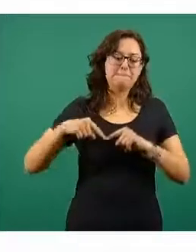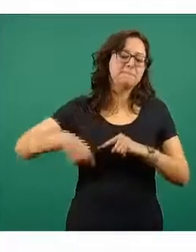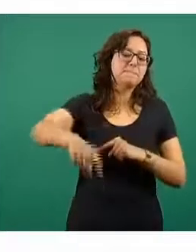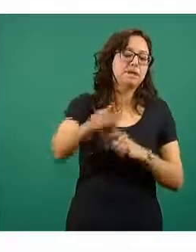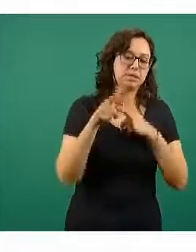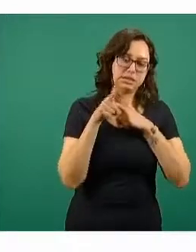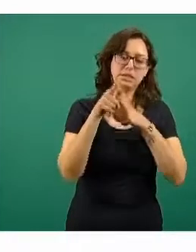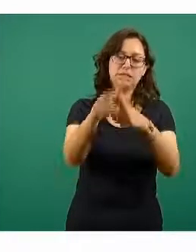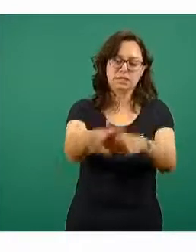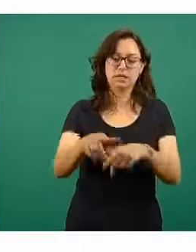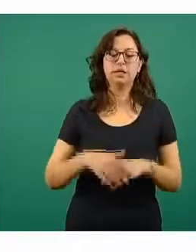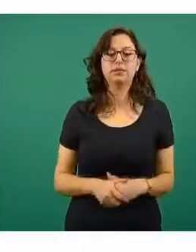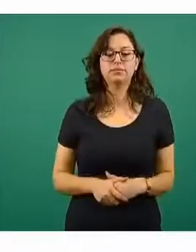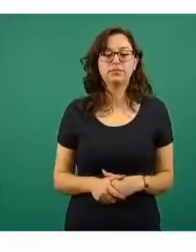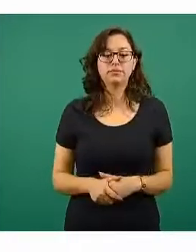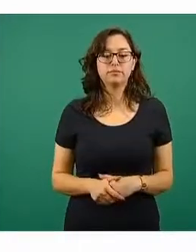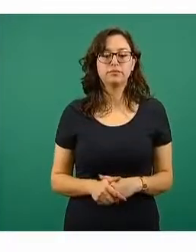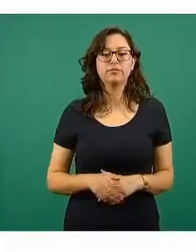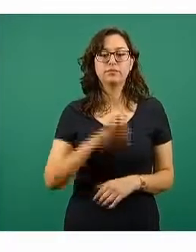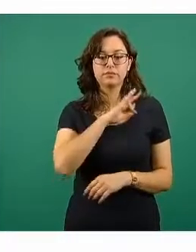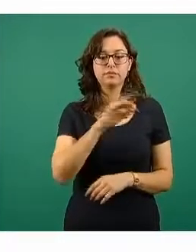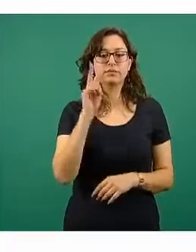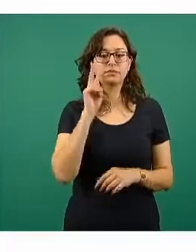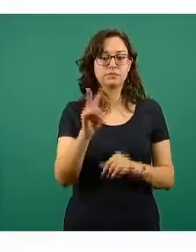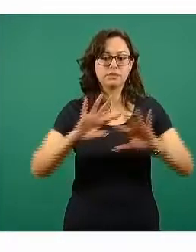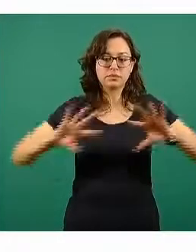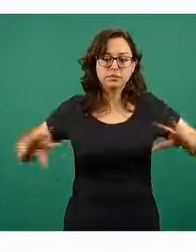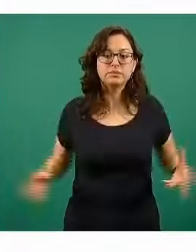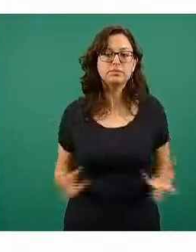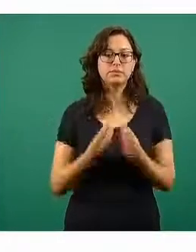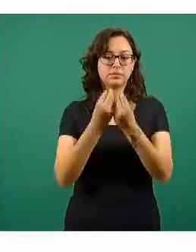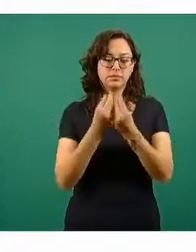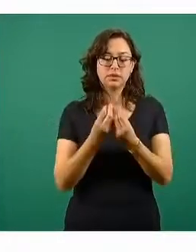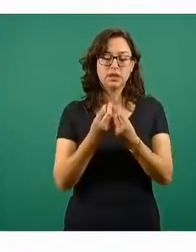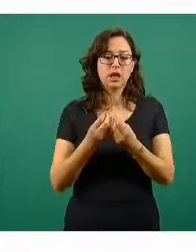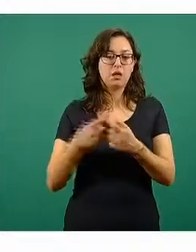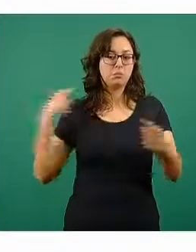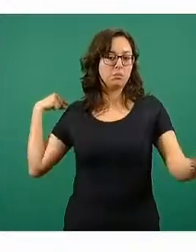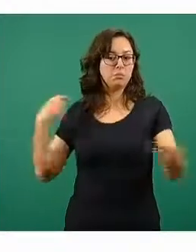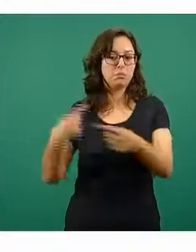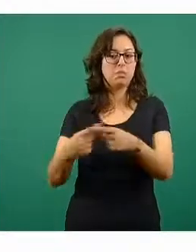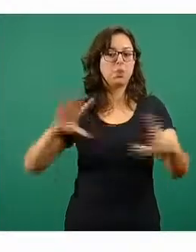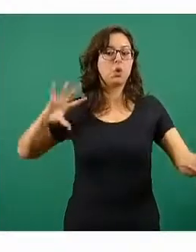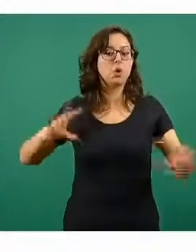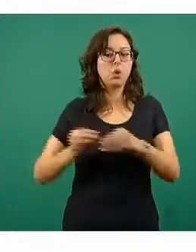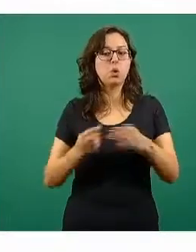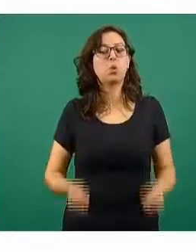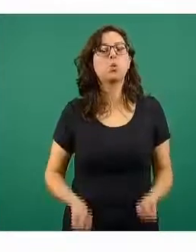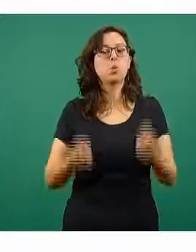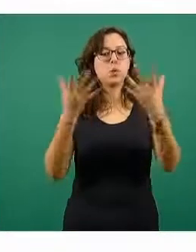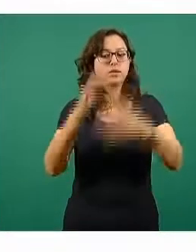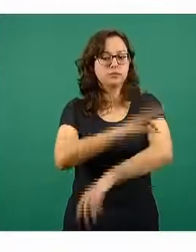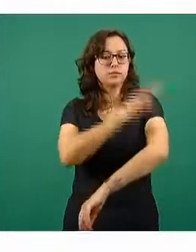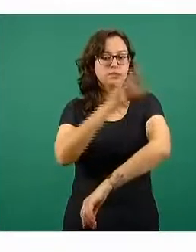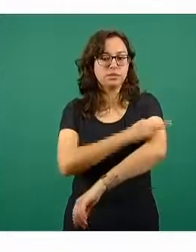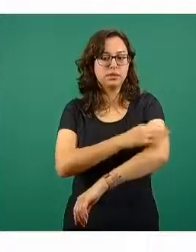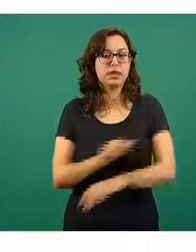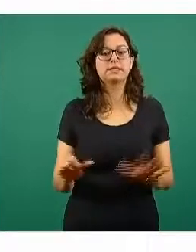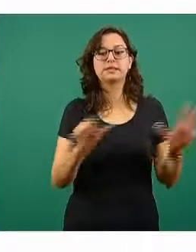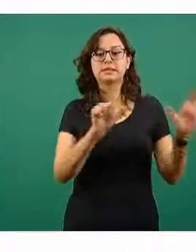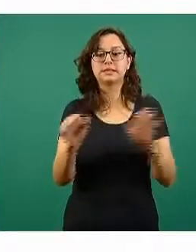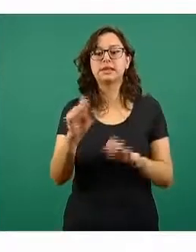siguiente. Aquí se ve la cifra acumulativa. En la siguiente diapositiva se puede ver la cifra acumulada,